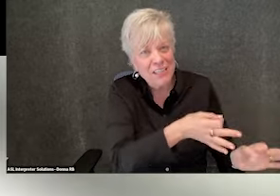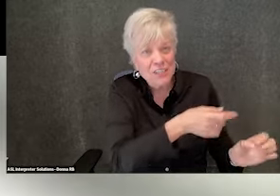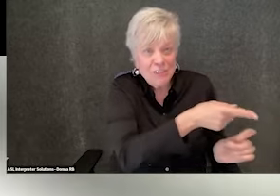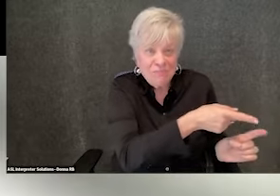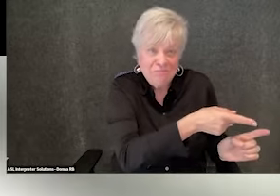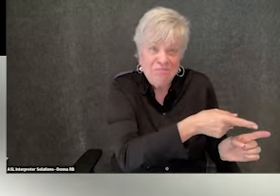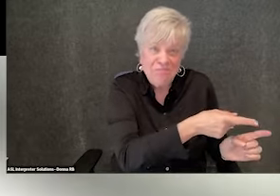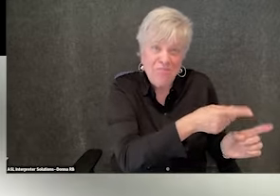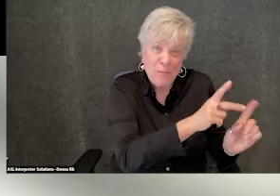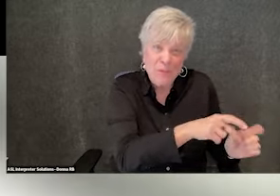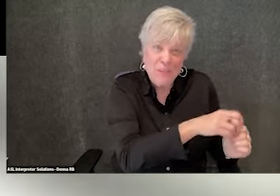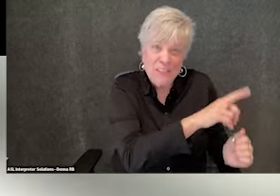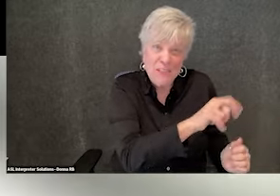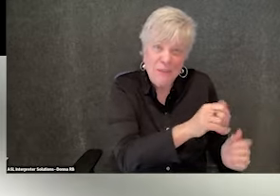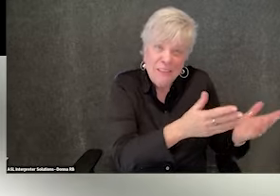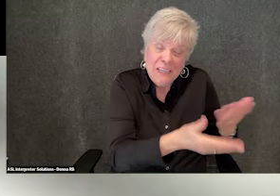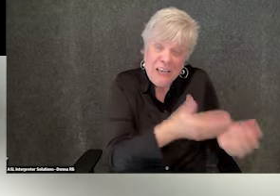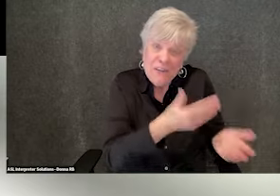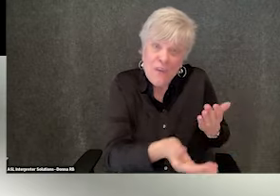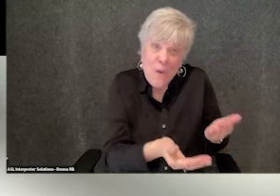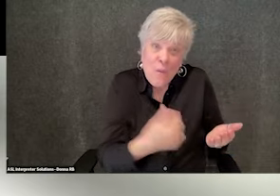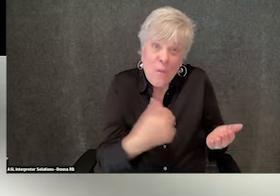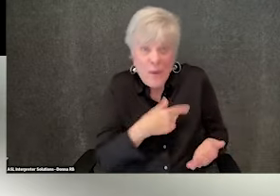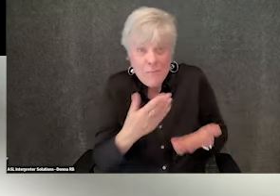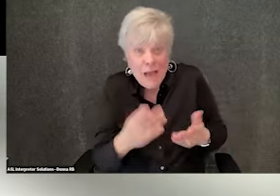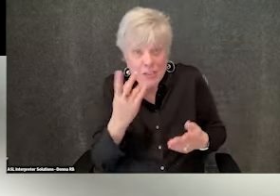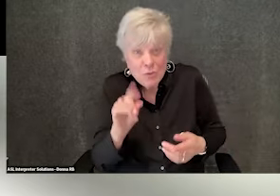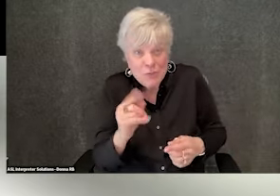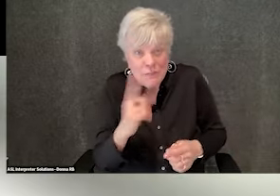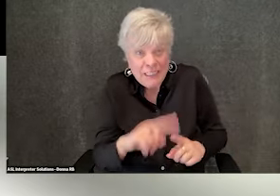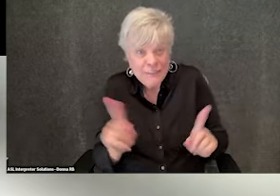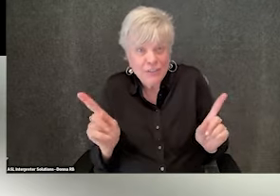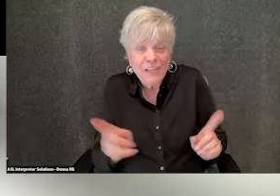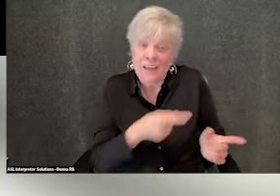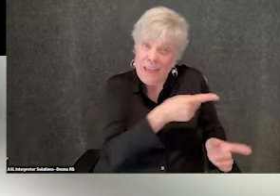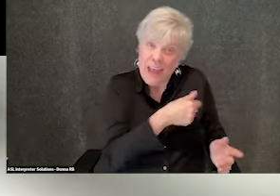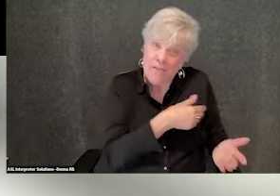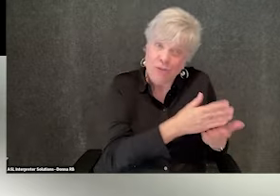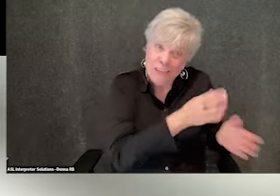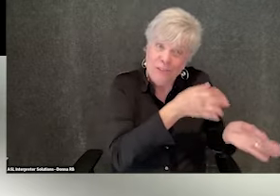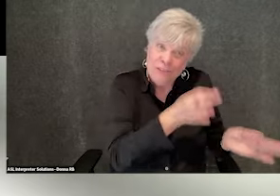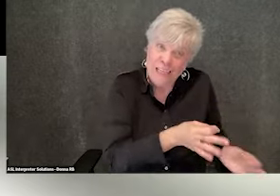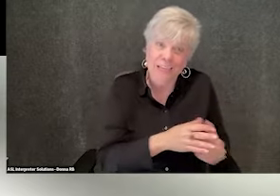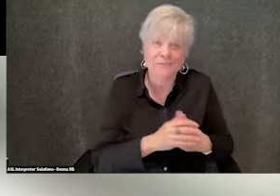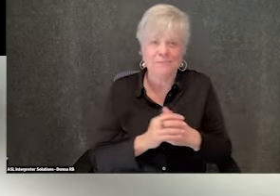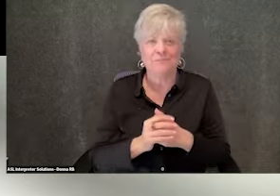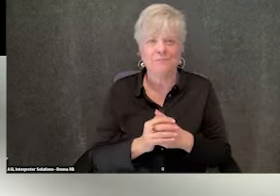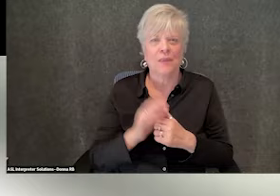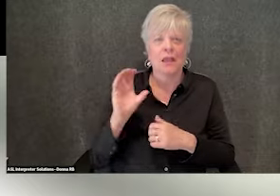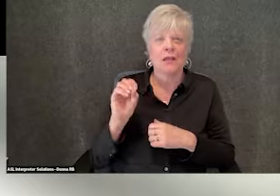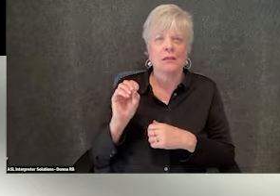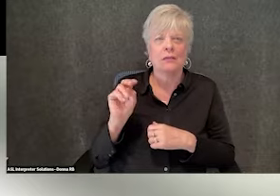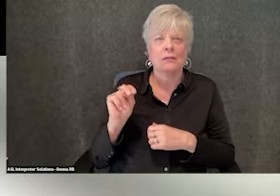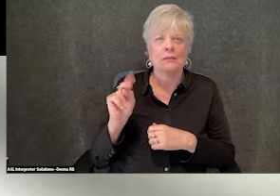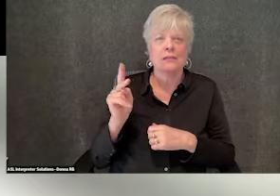de lo que podría suceder y imponer eso sobre la persona en vez de dejarles a ellos tomar